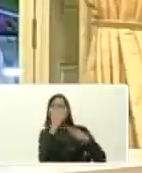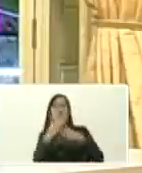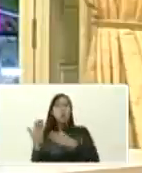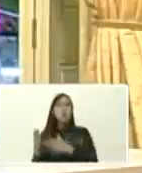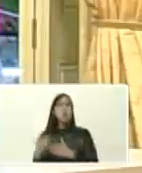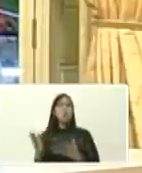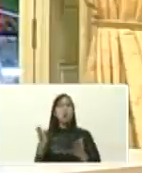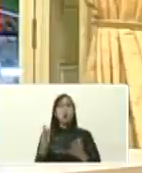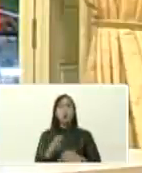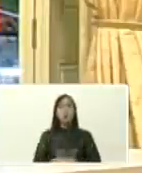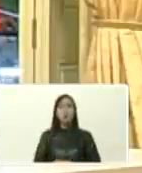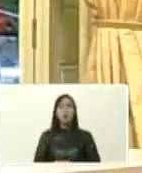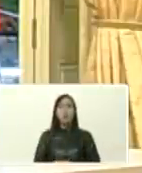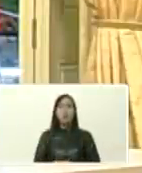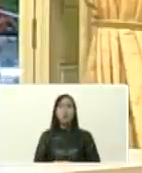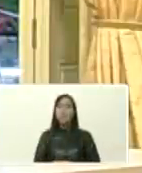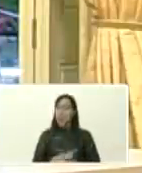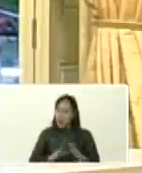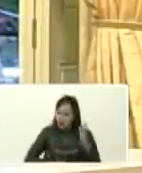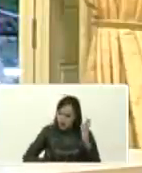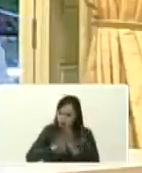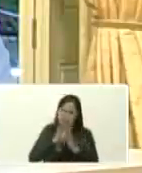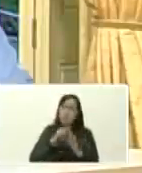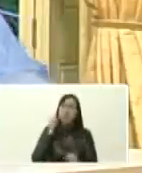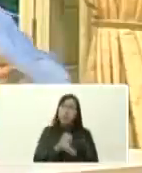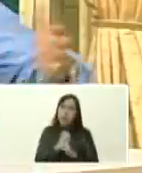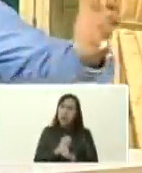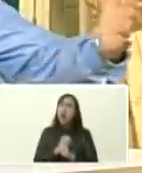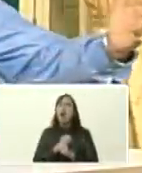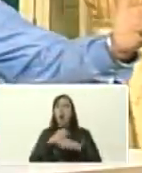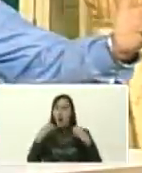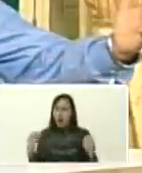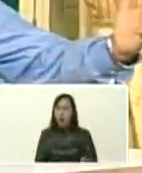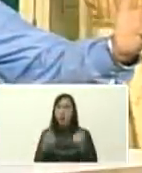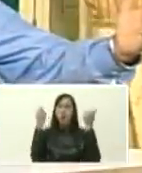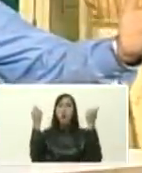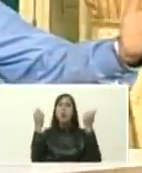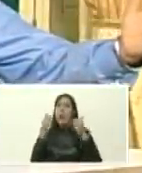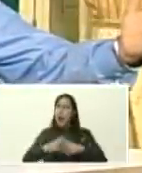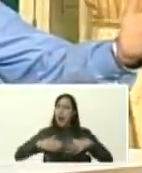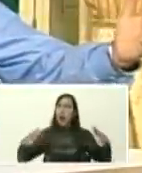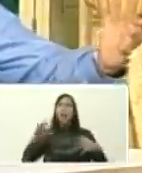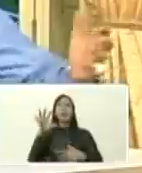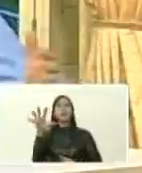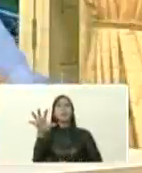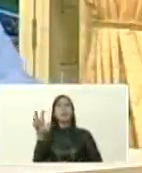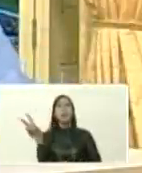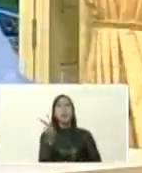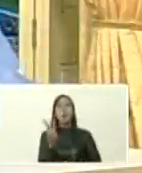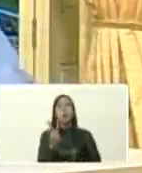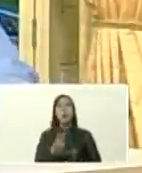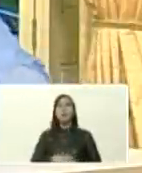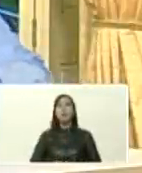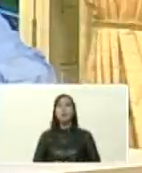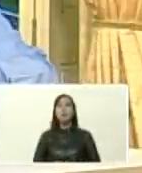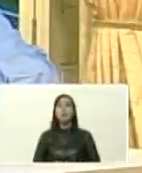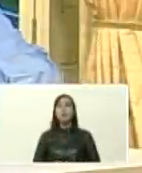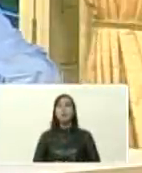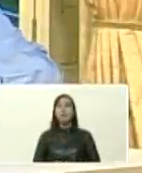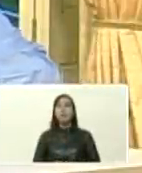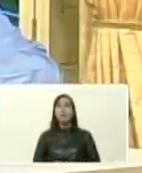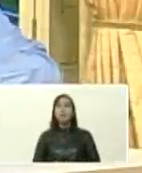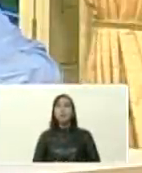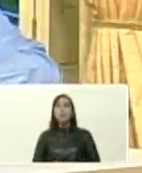nosotros, de producir por nuestro país. Es un país grande, ¿vale? un país con